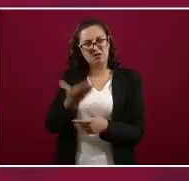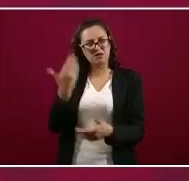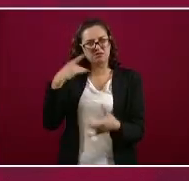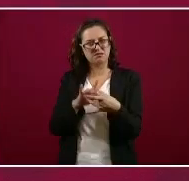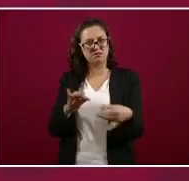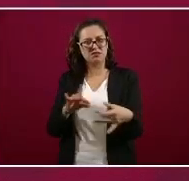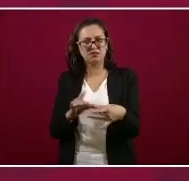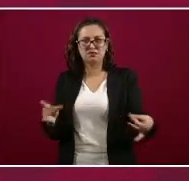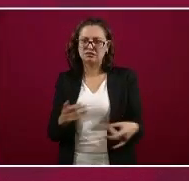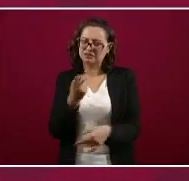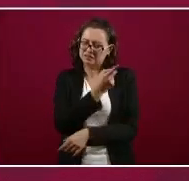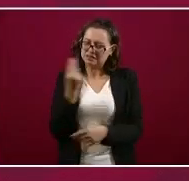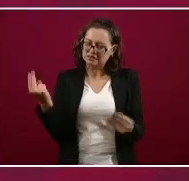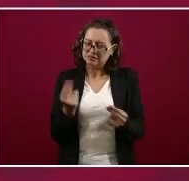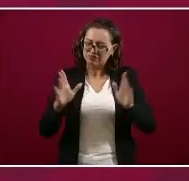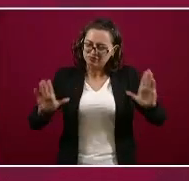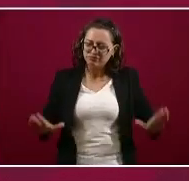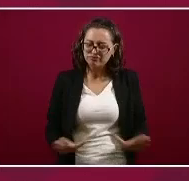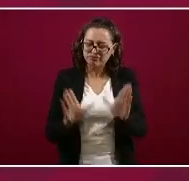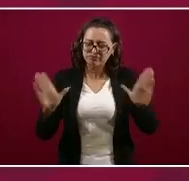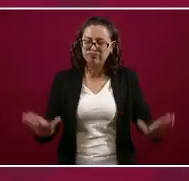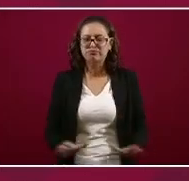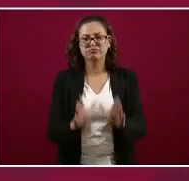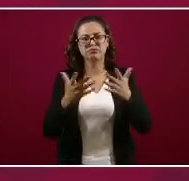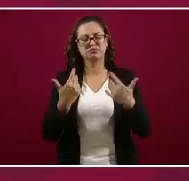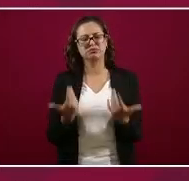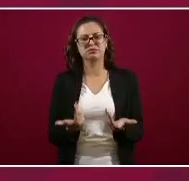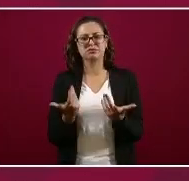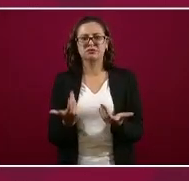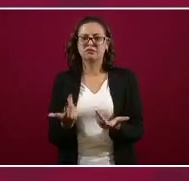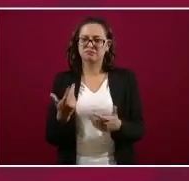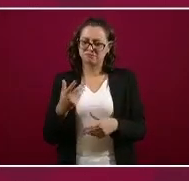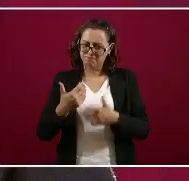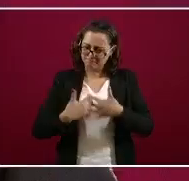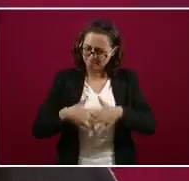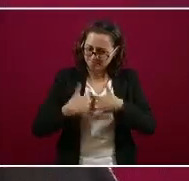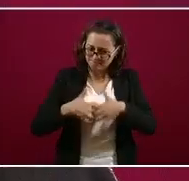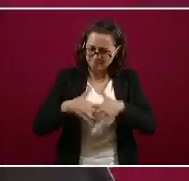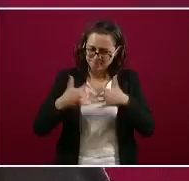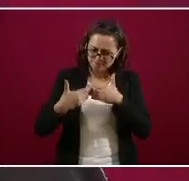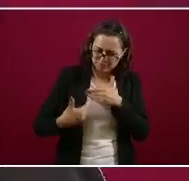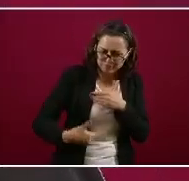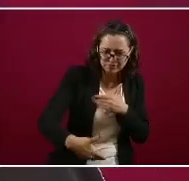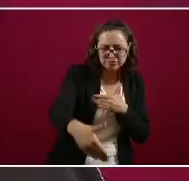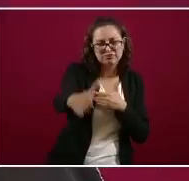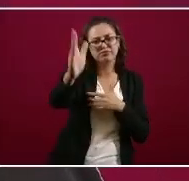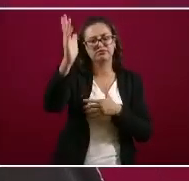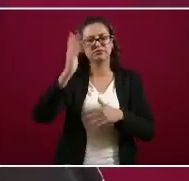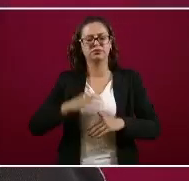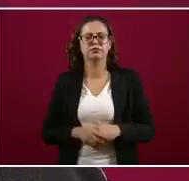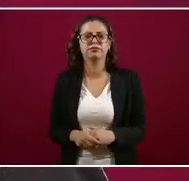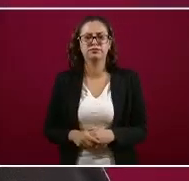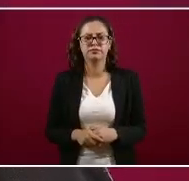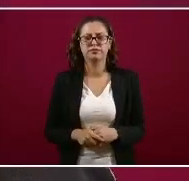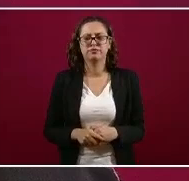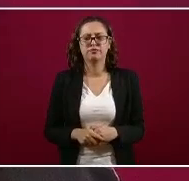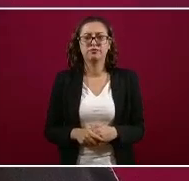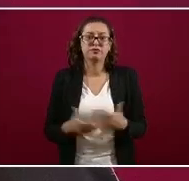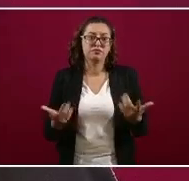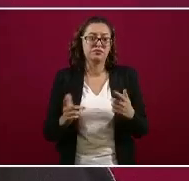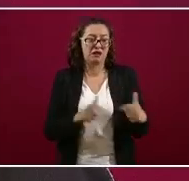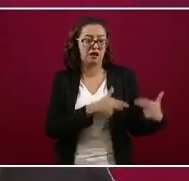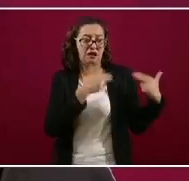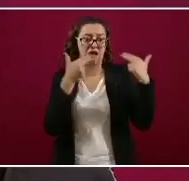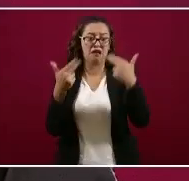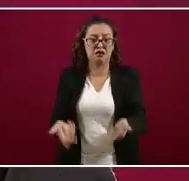y que camine este pararlo y que camine el elefante que nos dejaron